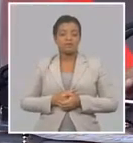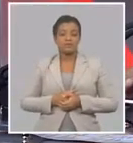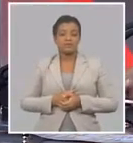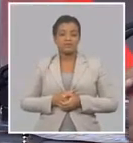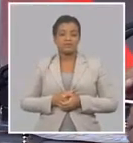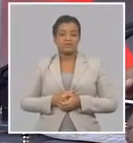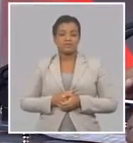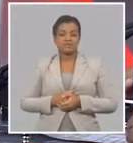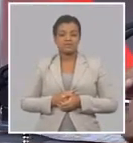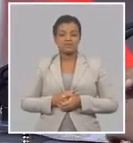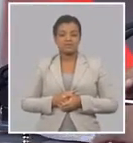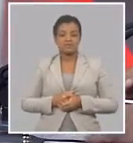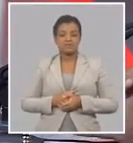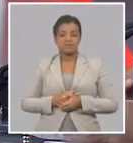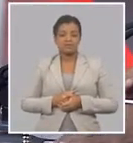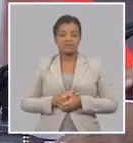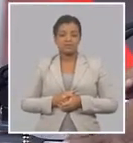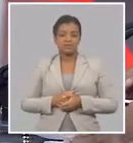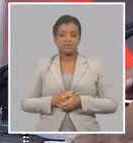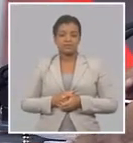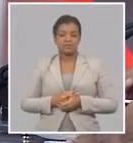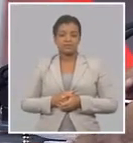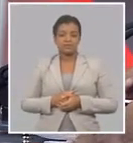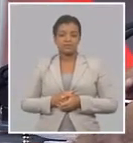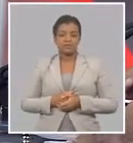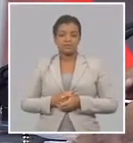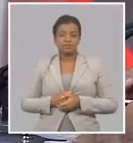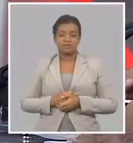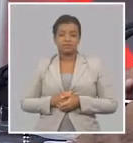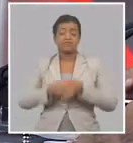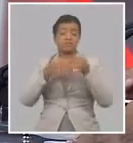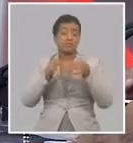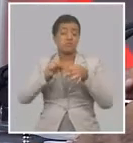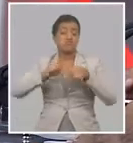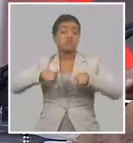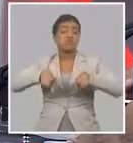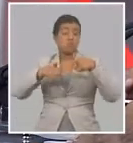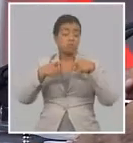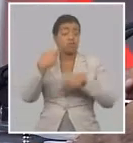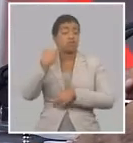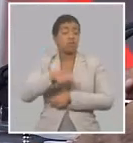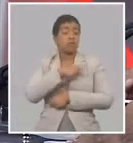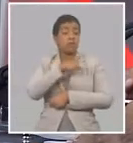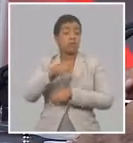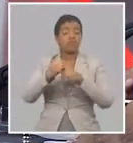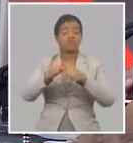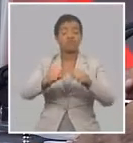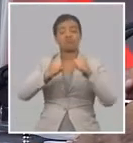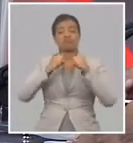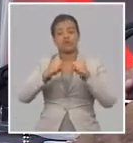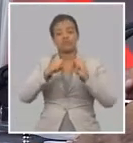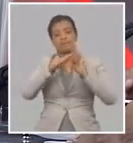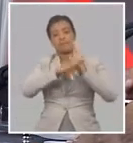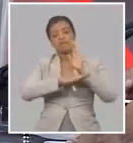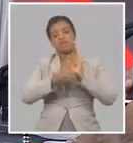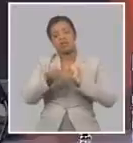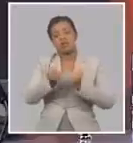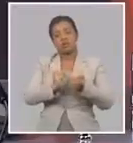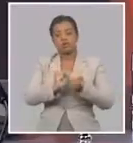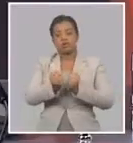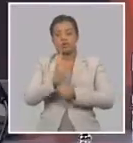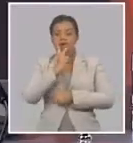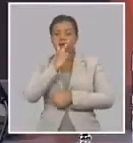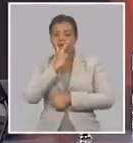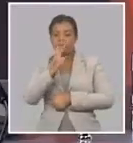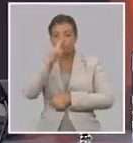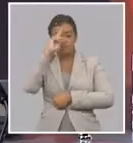pasajero que llegó por nuestro aeropuerto y eso por lo tanto lleva que reforcemos esas medidas de control tanto desde la